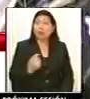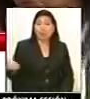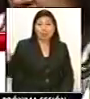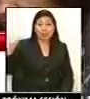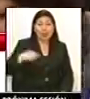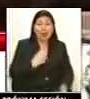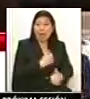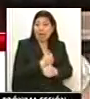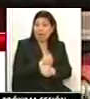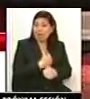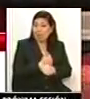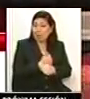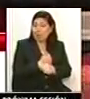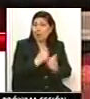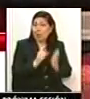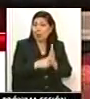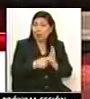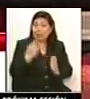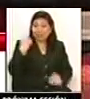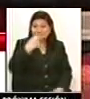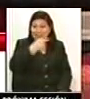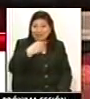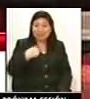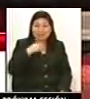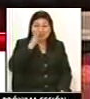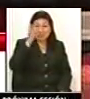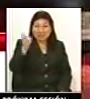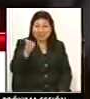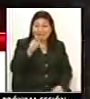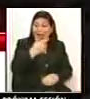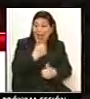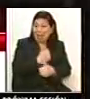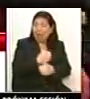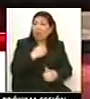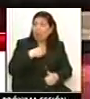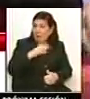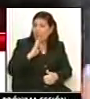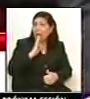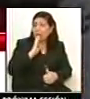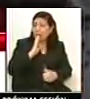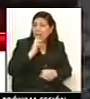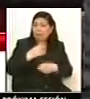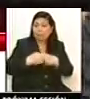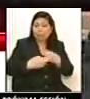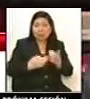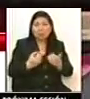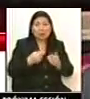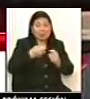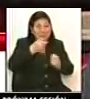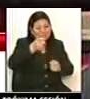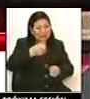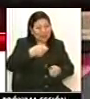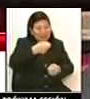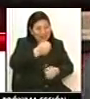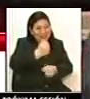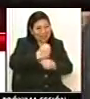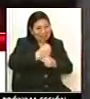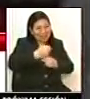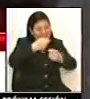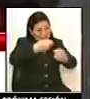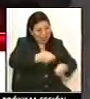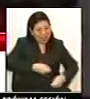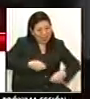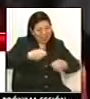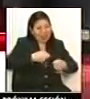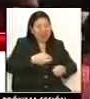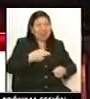de Ayacucho, presidente, después de la semana de representación. Hemos dialogado con los productores, los agricultores, especialmente